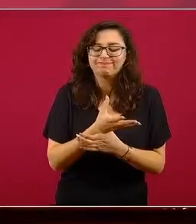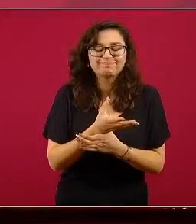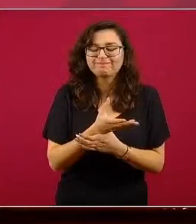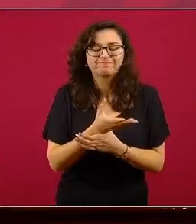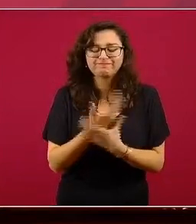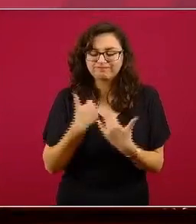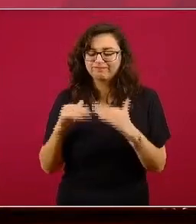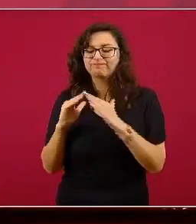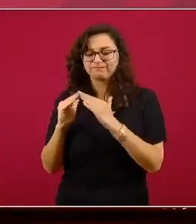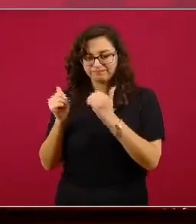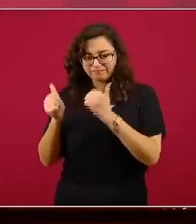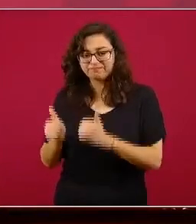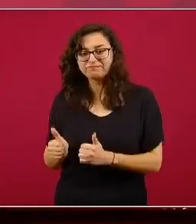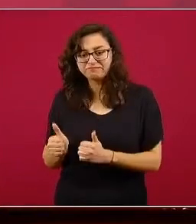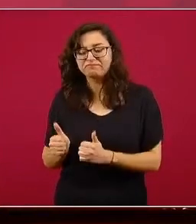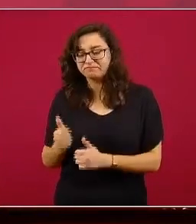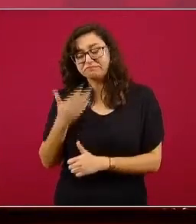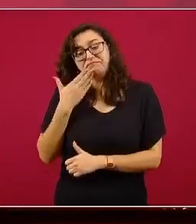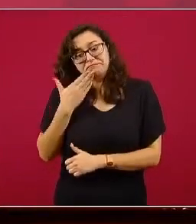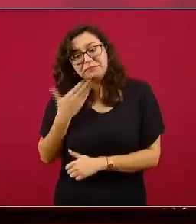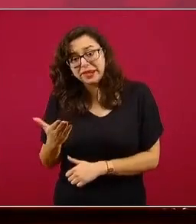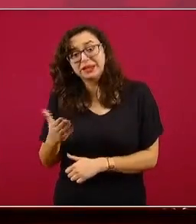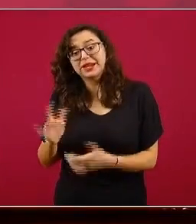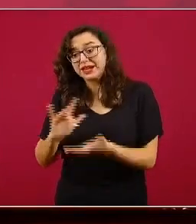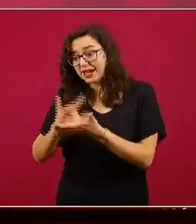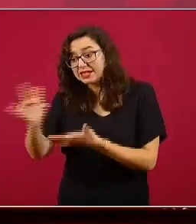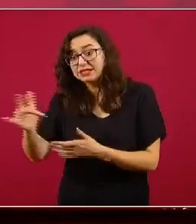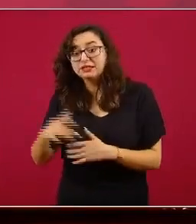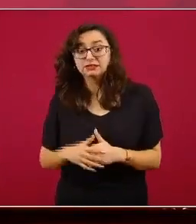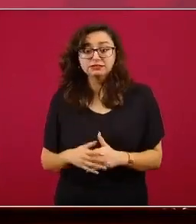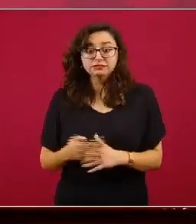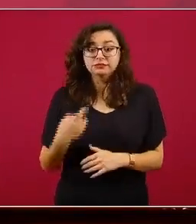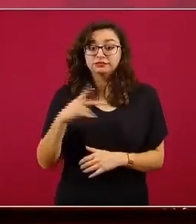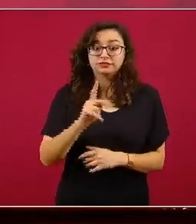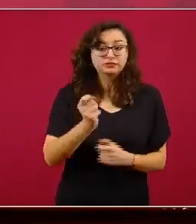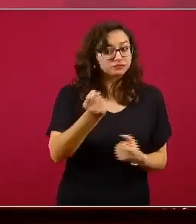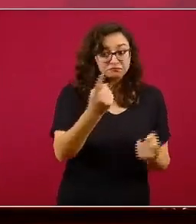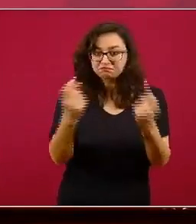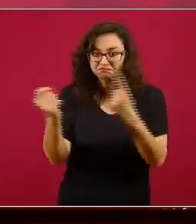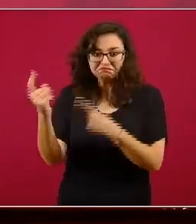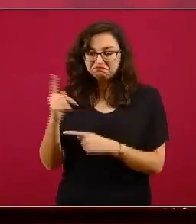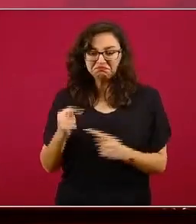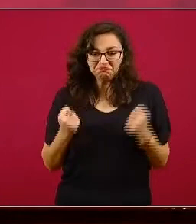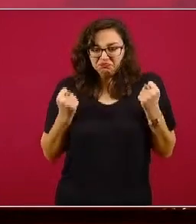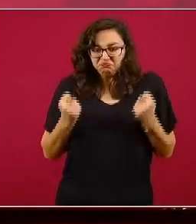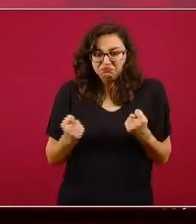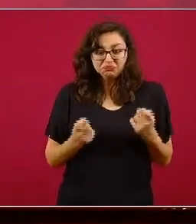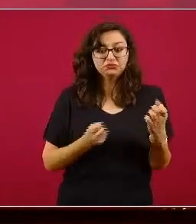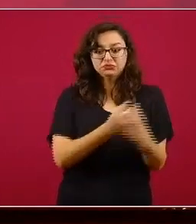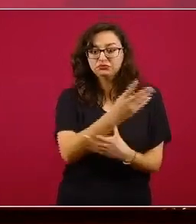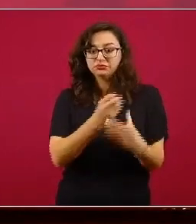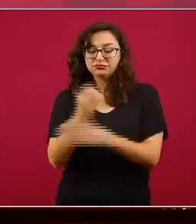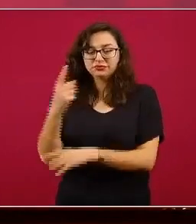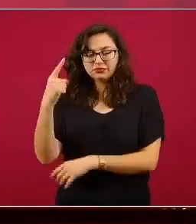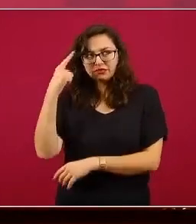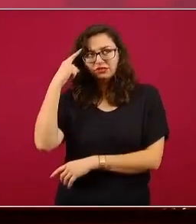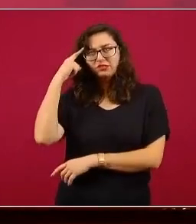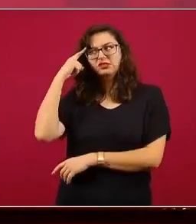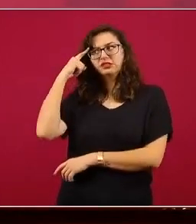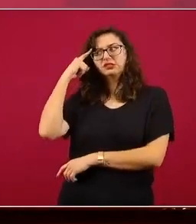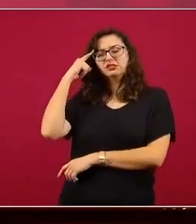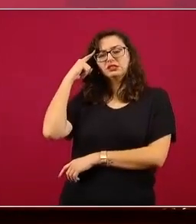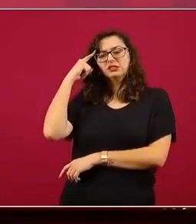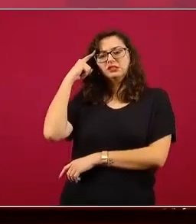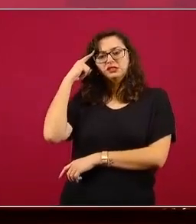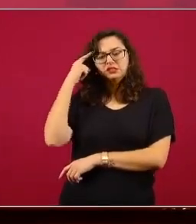quedarse en casa. Pero a quienes no lo hacen y todavía pueden hacer un examen de conciencia y reflexionar si realmente